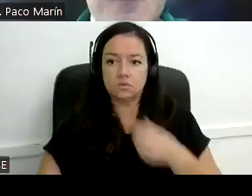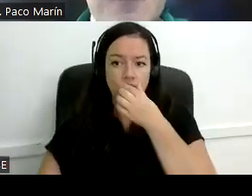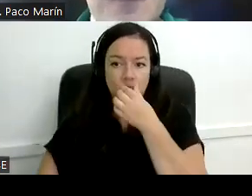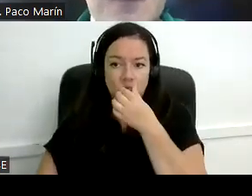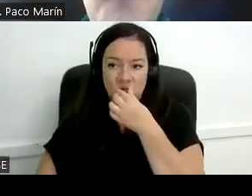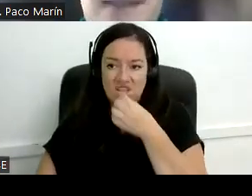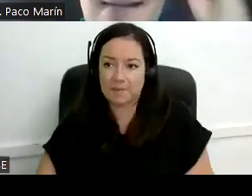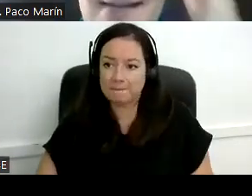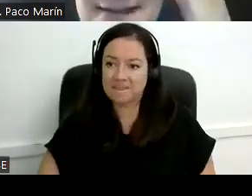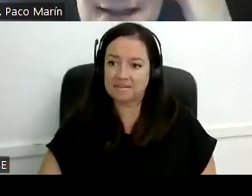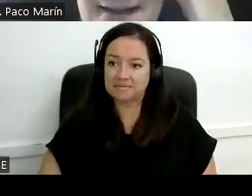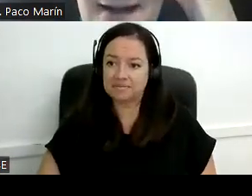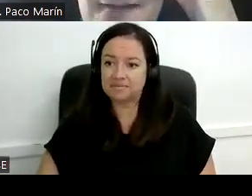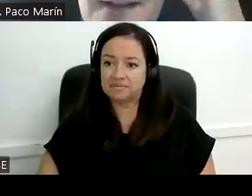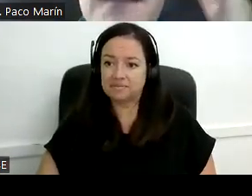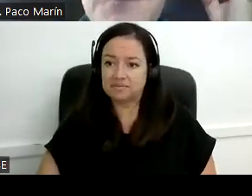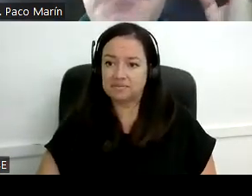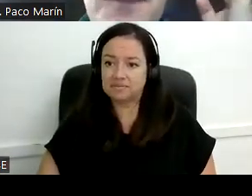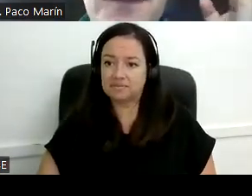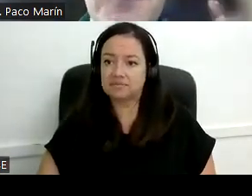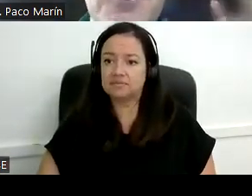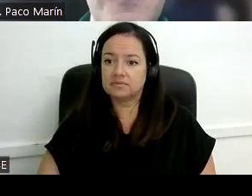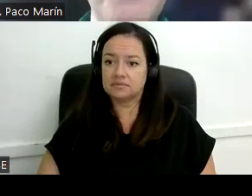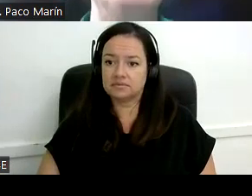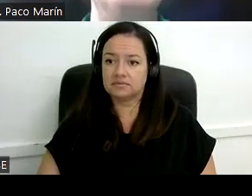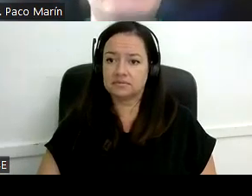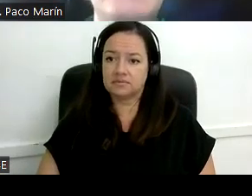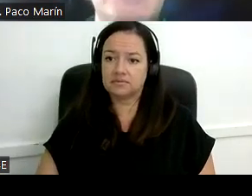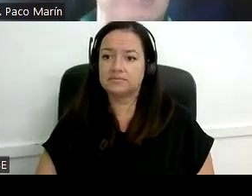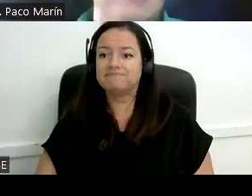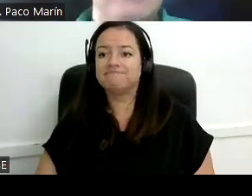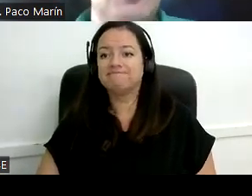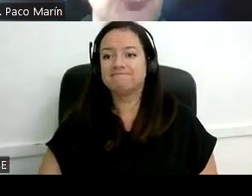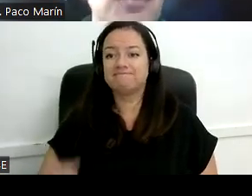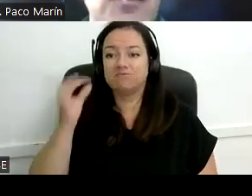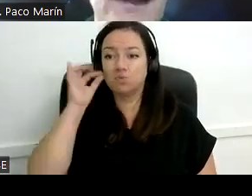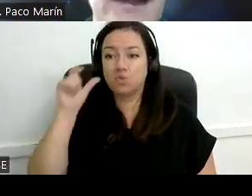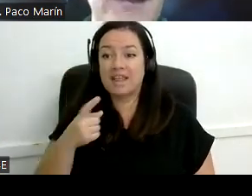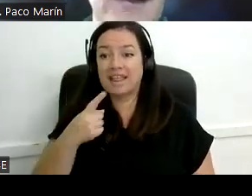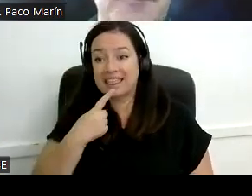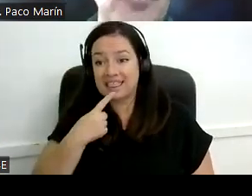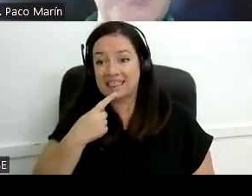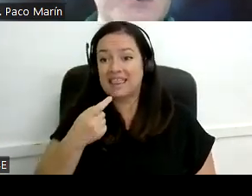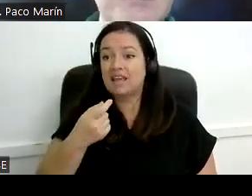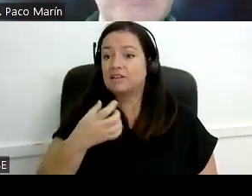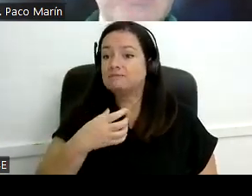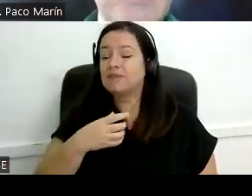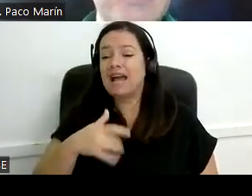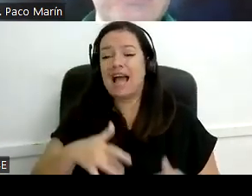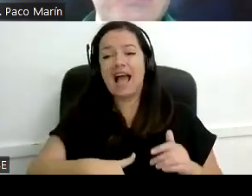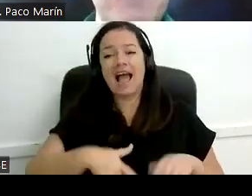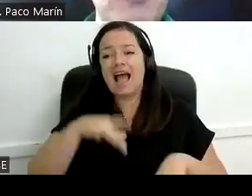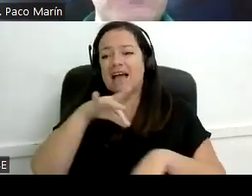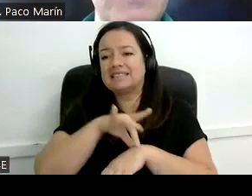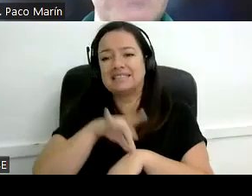Vale. Me acaba de decir que va a dejar definitivamente porque empieza otra vez con gastritis. Yo lo que le preguntaría